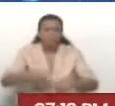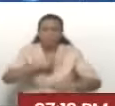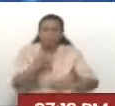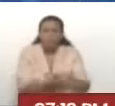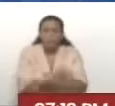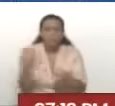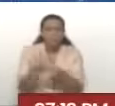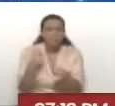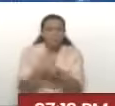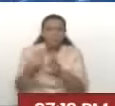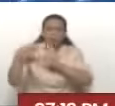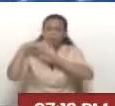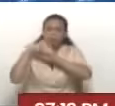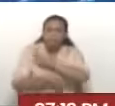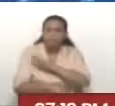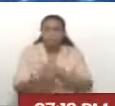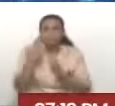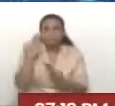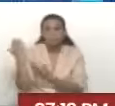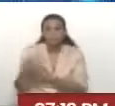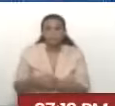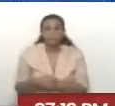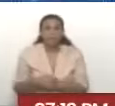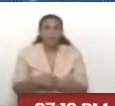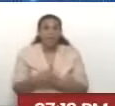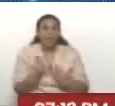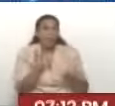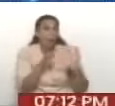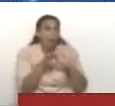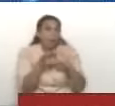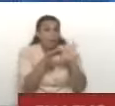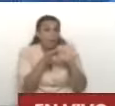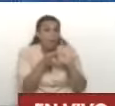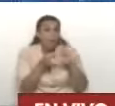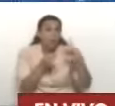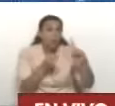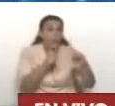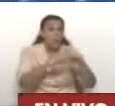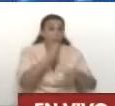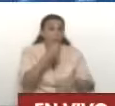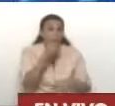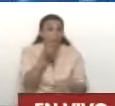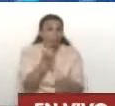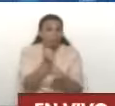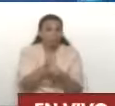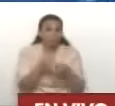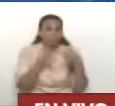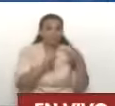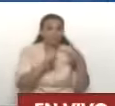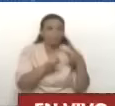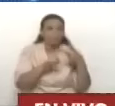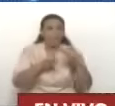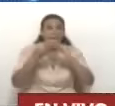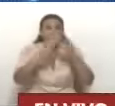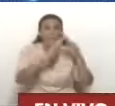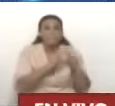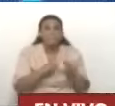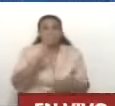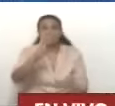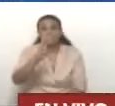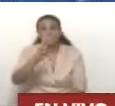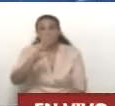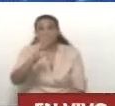intensificando, ya vamos a hablar de eso. La fórmula, 1x10 el buen gobierno, las bricomiles